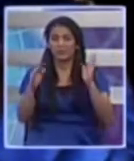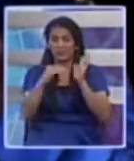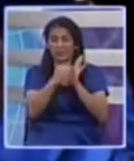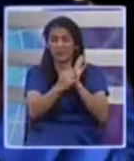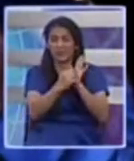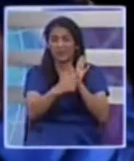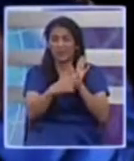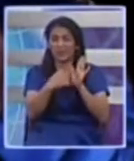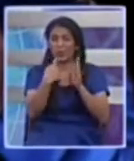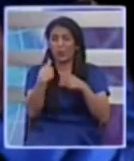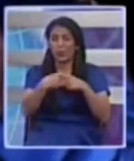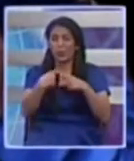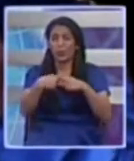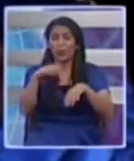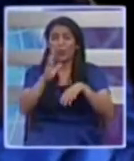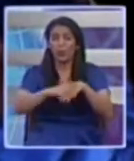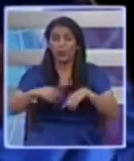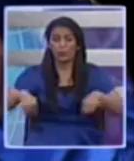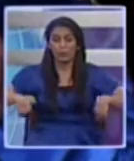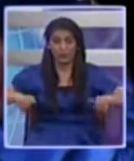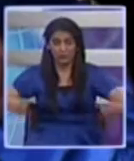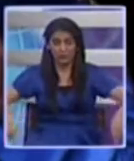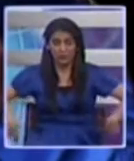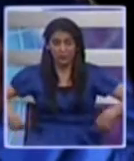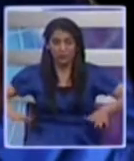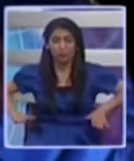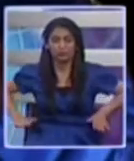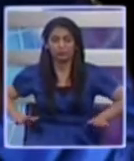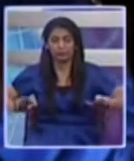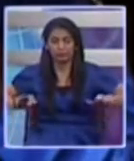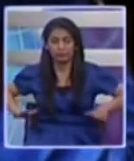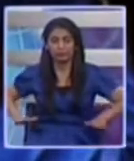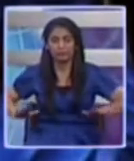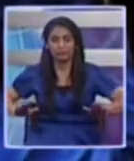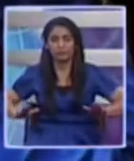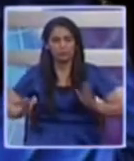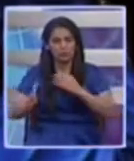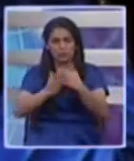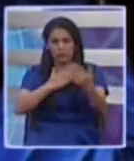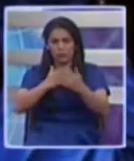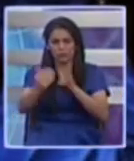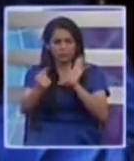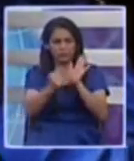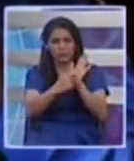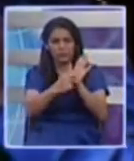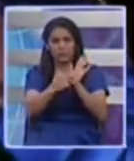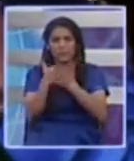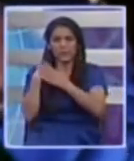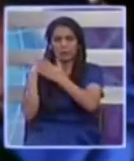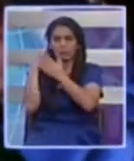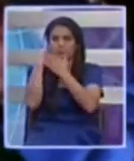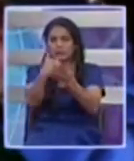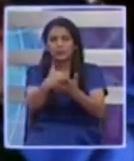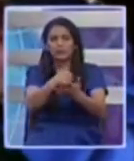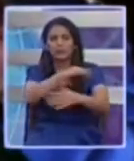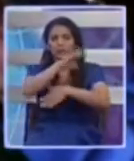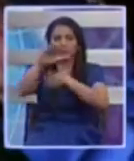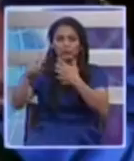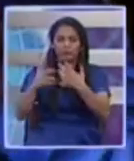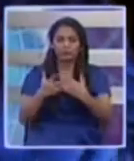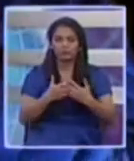está tendida para todos los ecuatorianos. Para todos los ecuatorianos, vamos a volver a